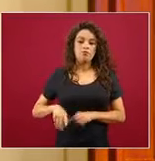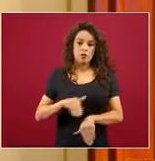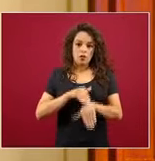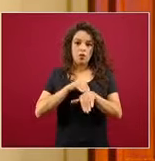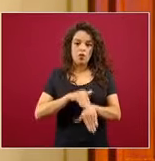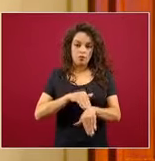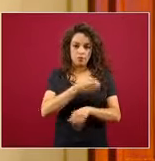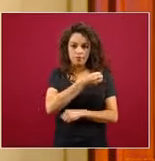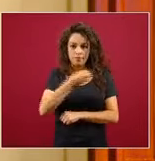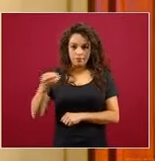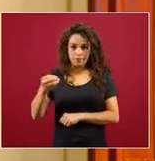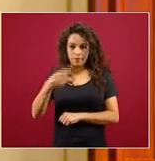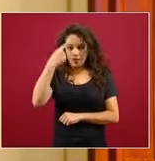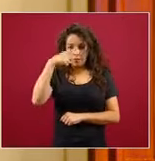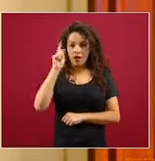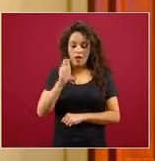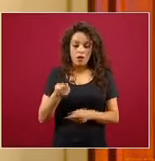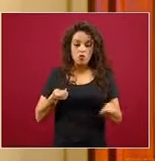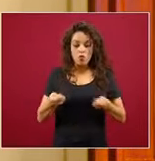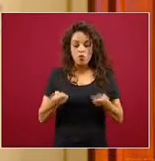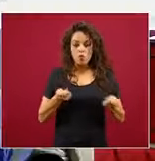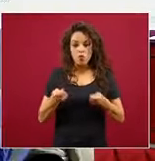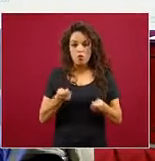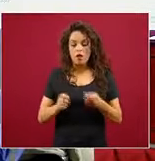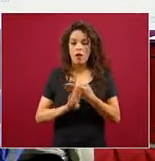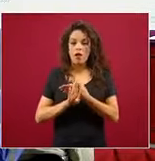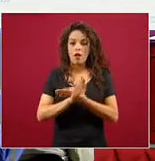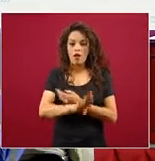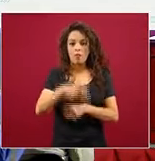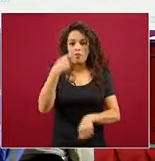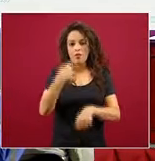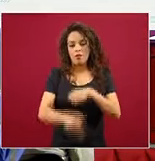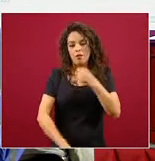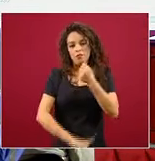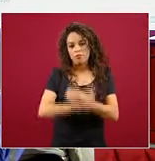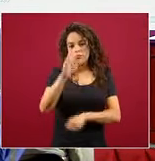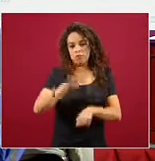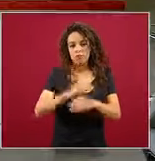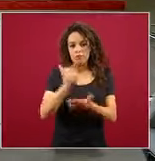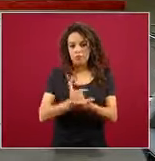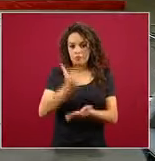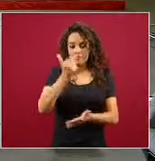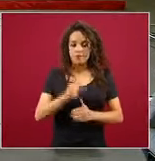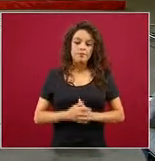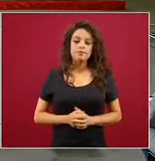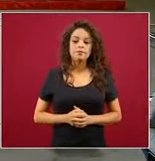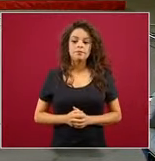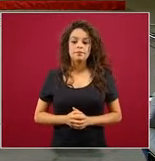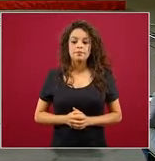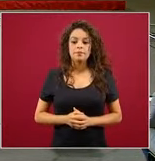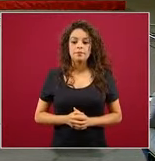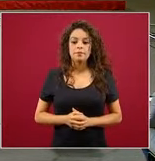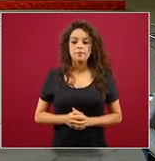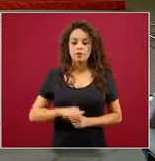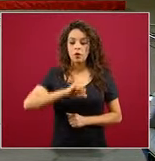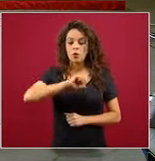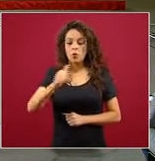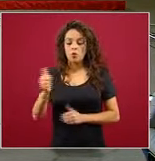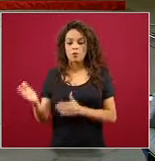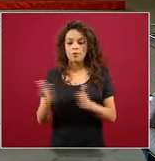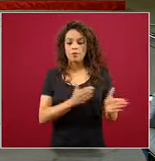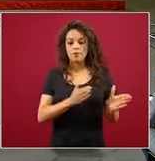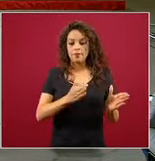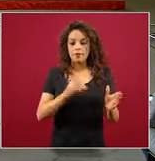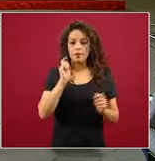riesgo que en su momento se tiene y lógicamente los casos. Si vemos la siguiente diapositiva, tenemos ahora los estados en naranja,